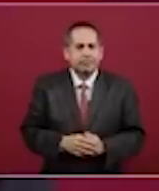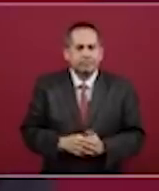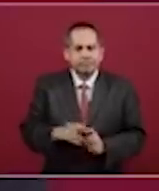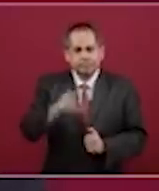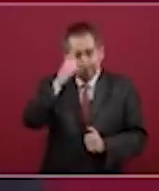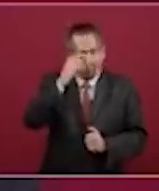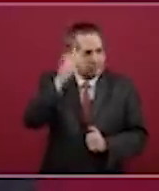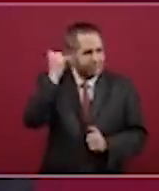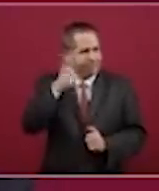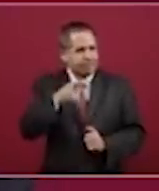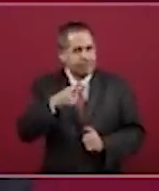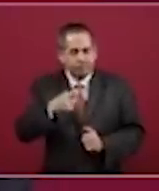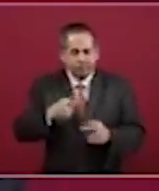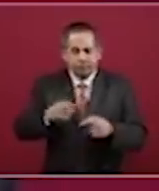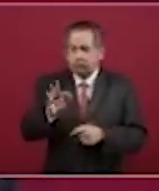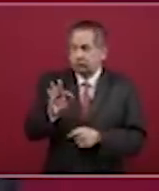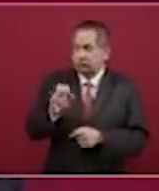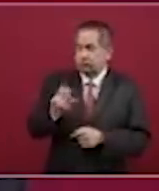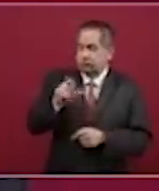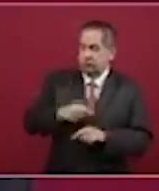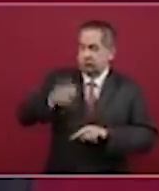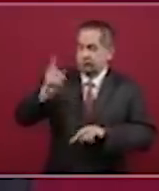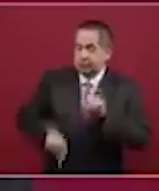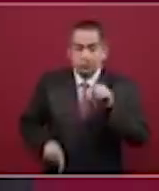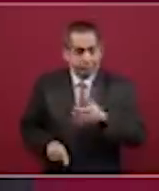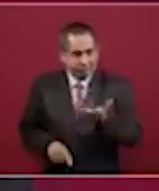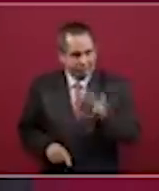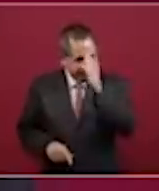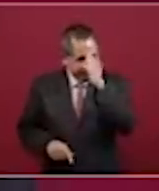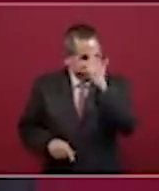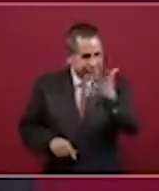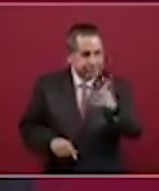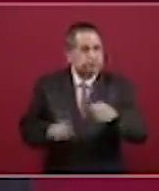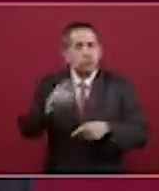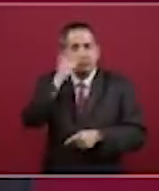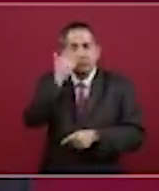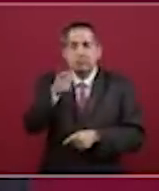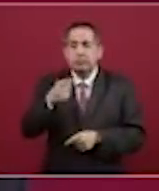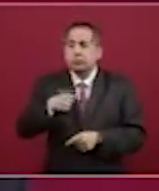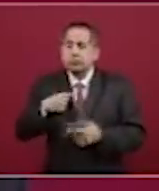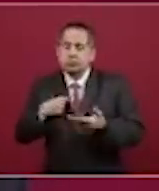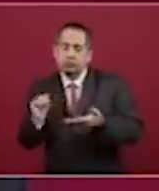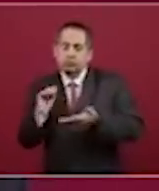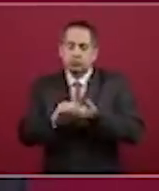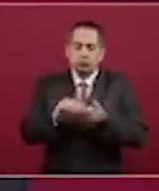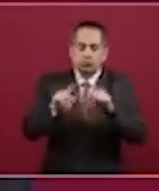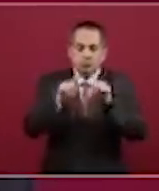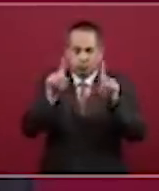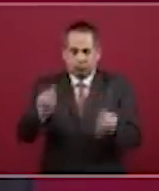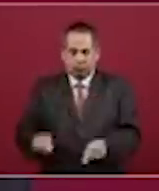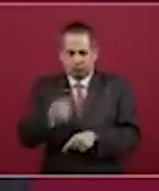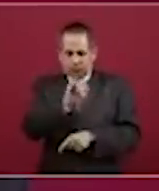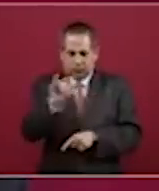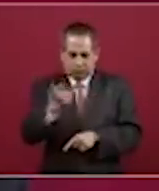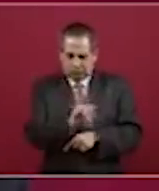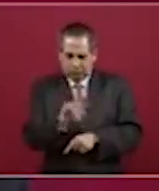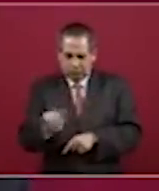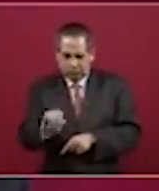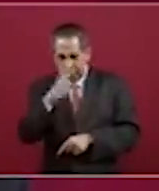me desaforaron. No querían que yo fuera en la boleta del